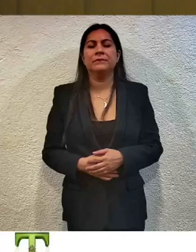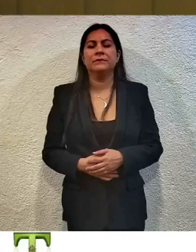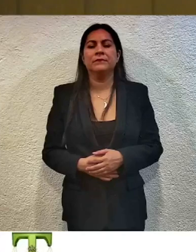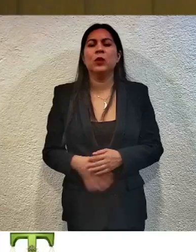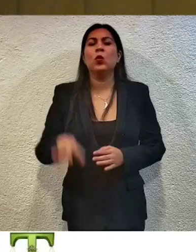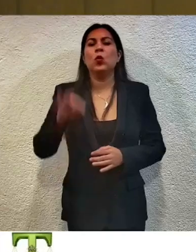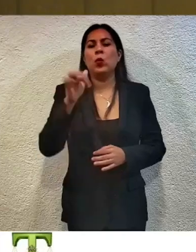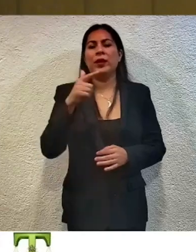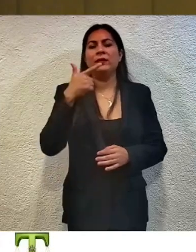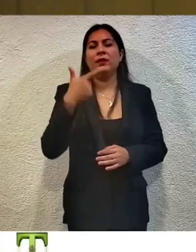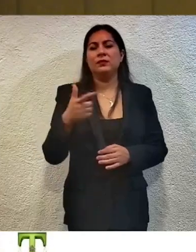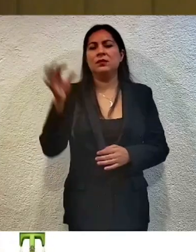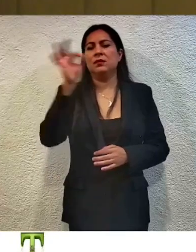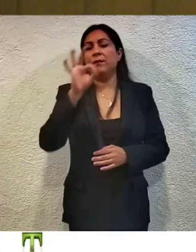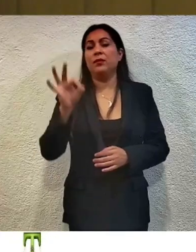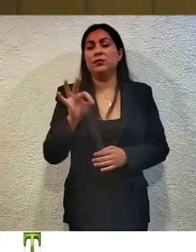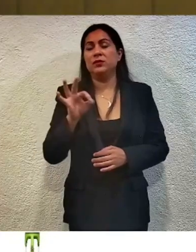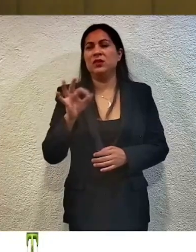47%